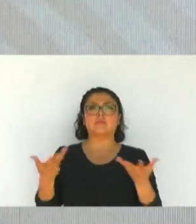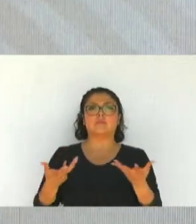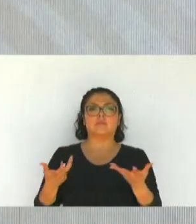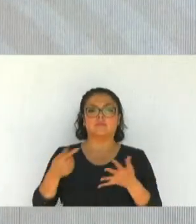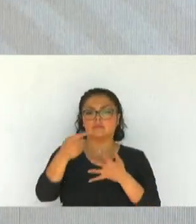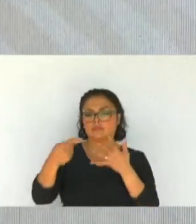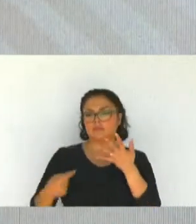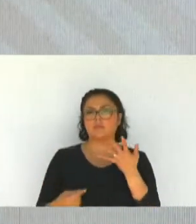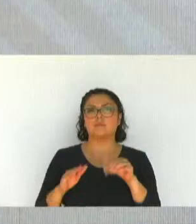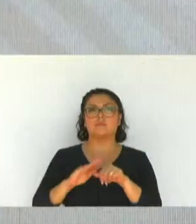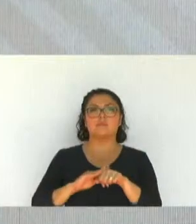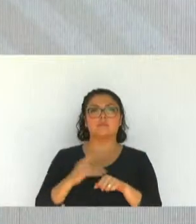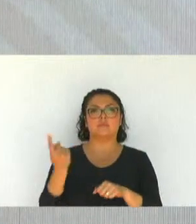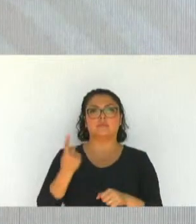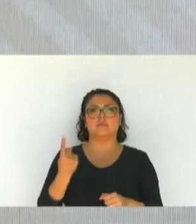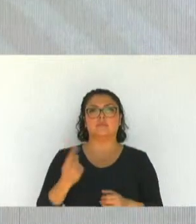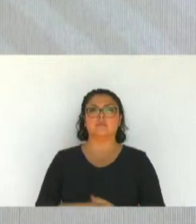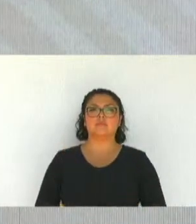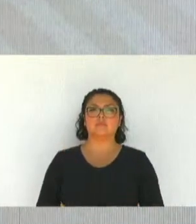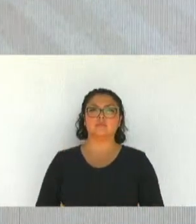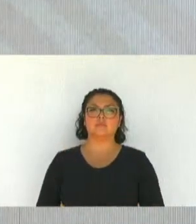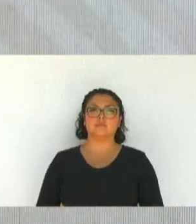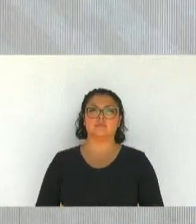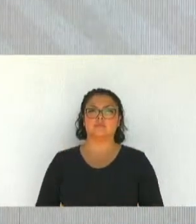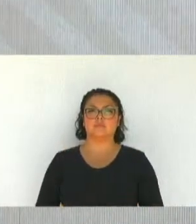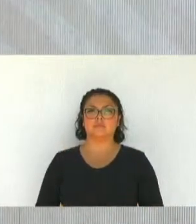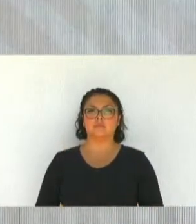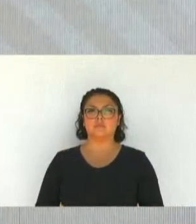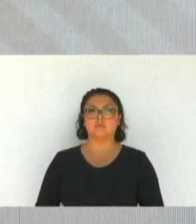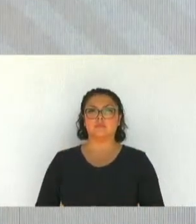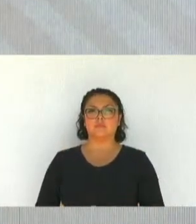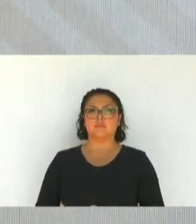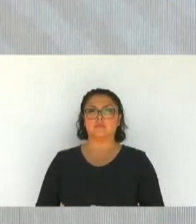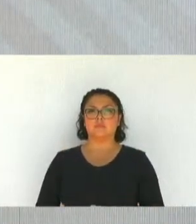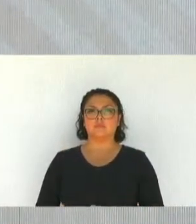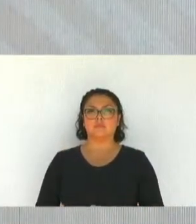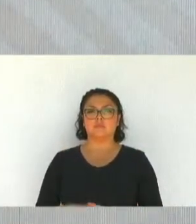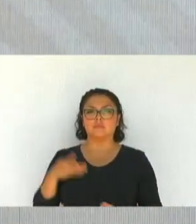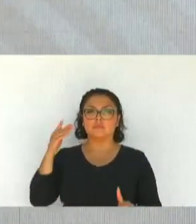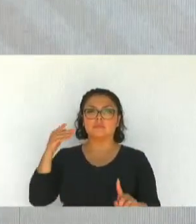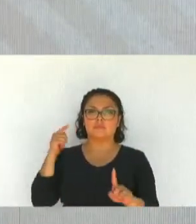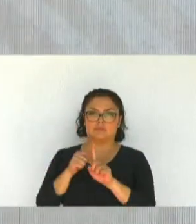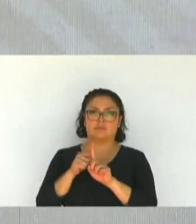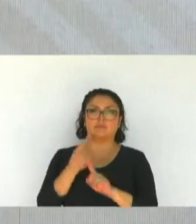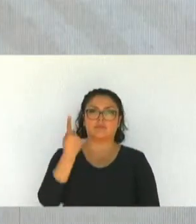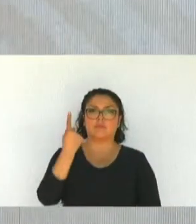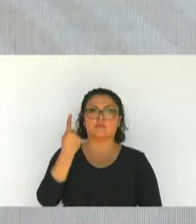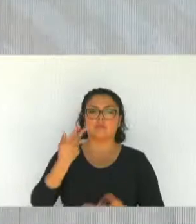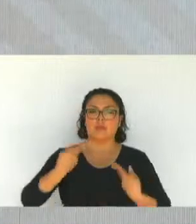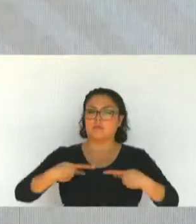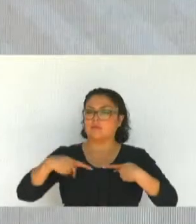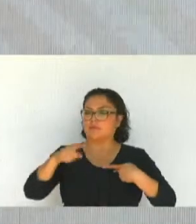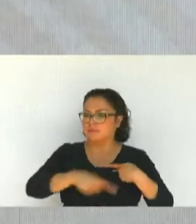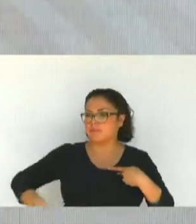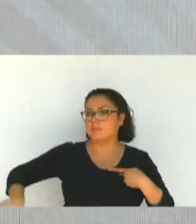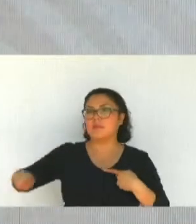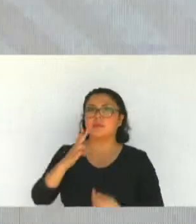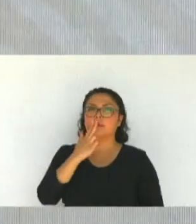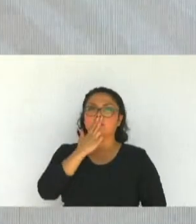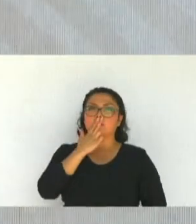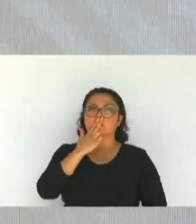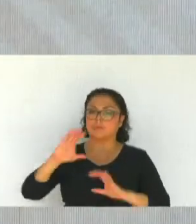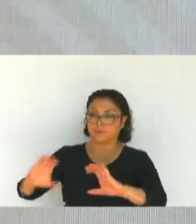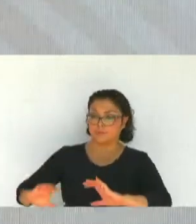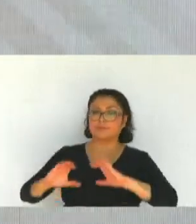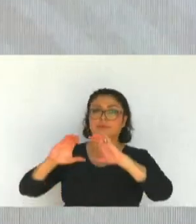razón de lo que es lo más importante en toda la organización empresa, que es su gente. Y para las minerías, su seguridad,